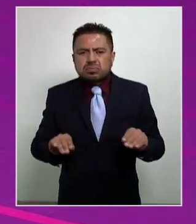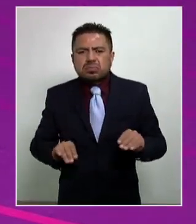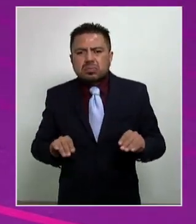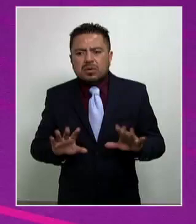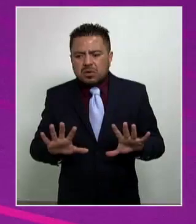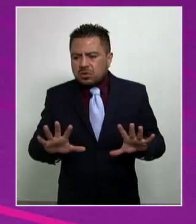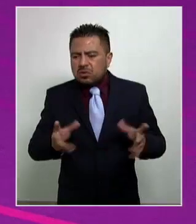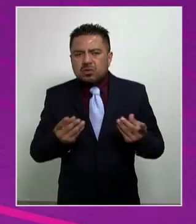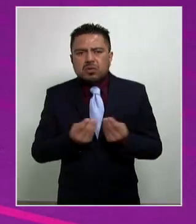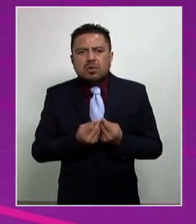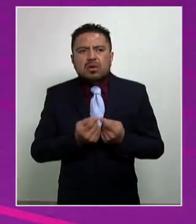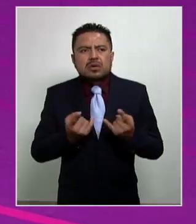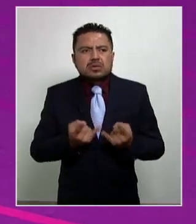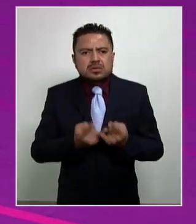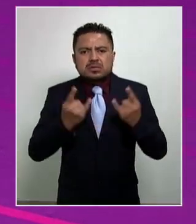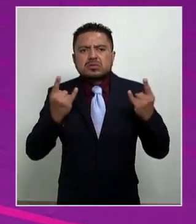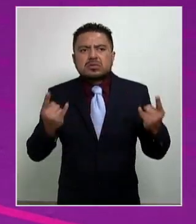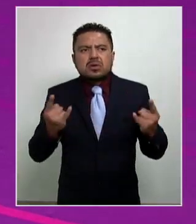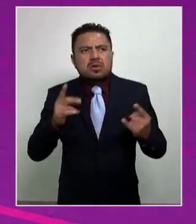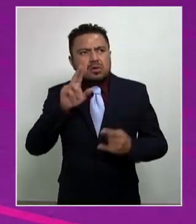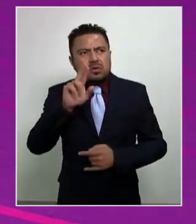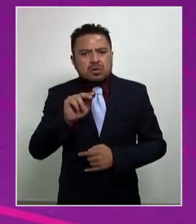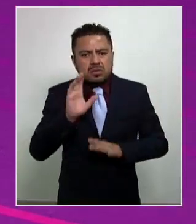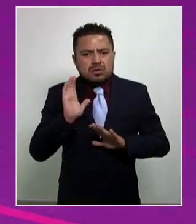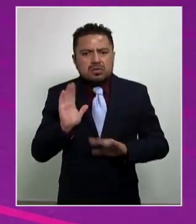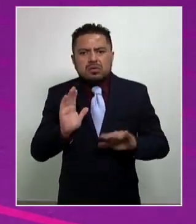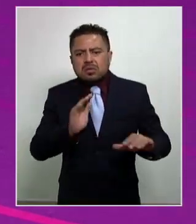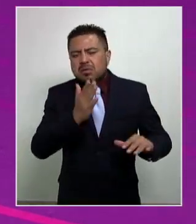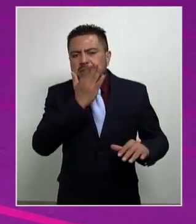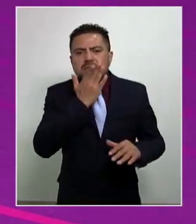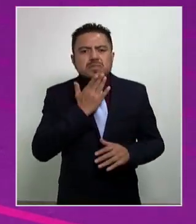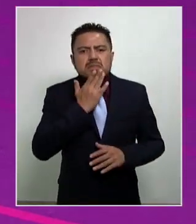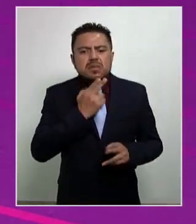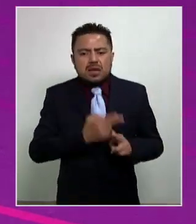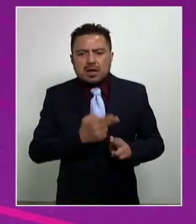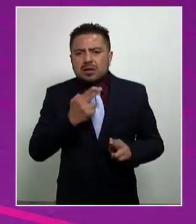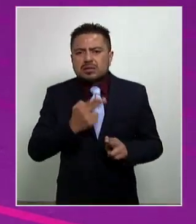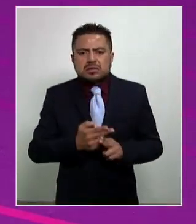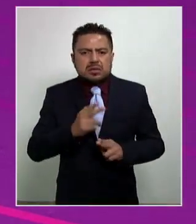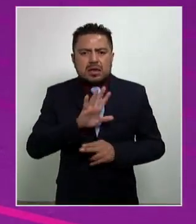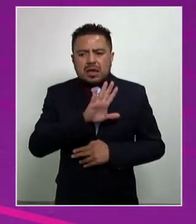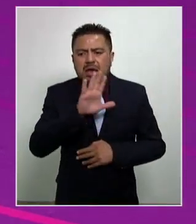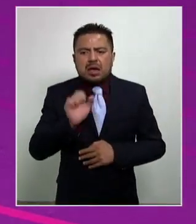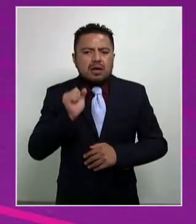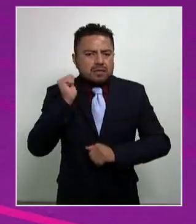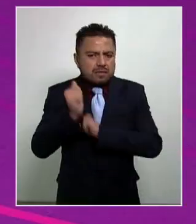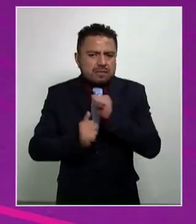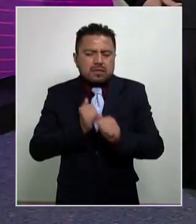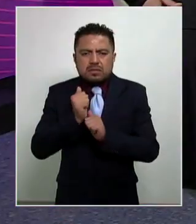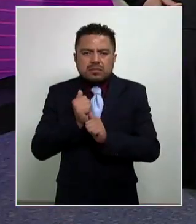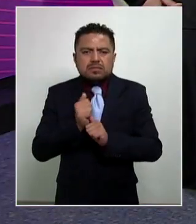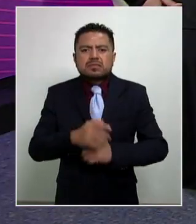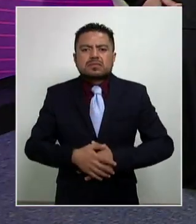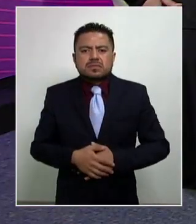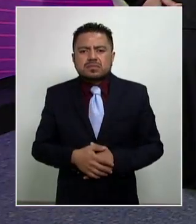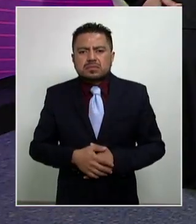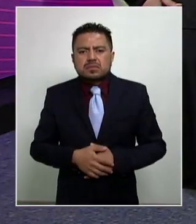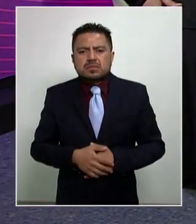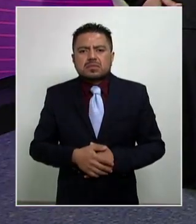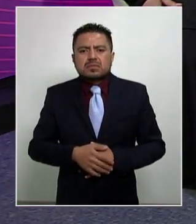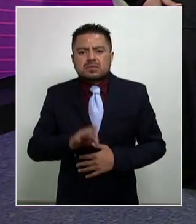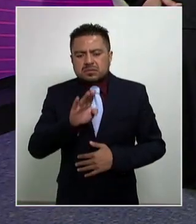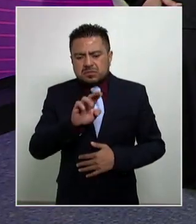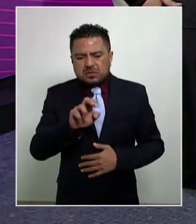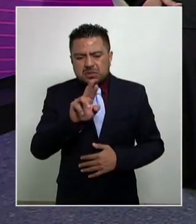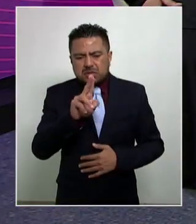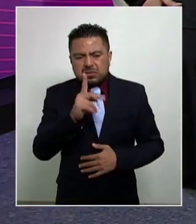ser una historia que no se enseña hasta en África. Y en Burkina